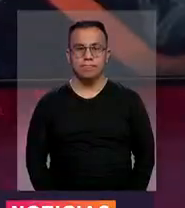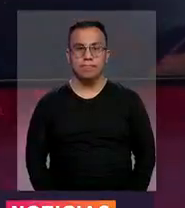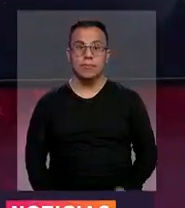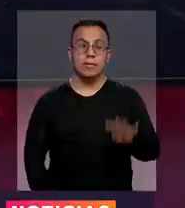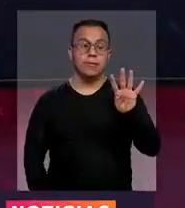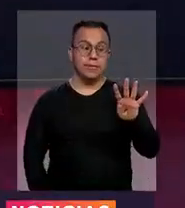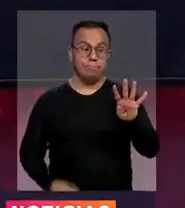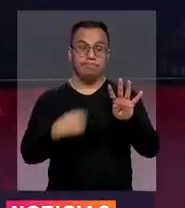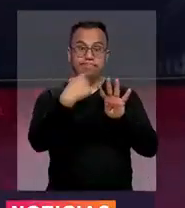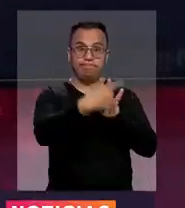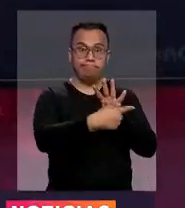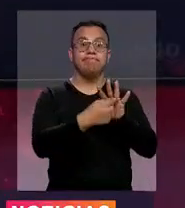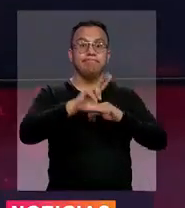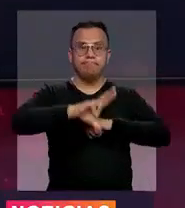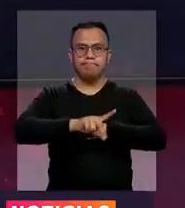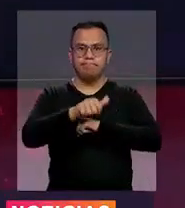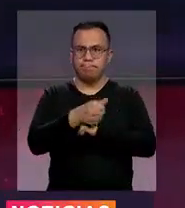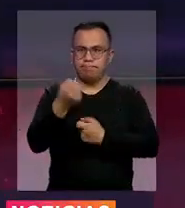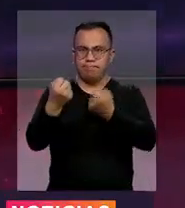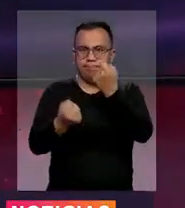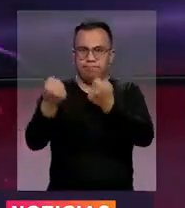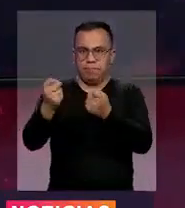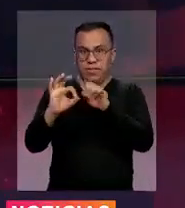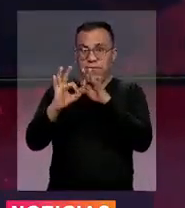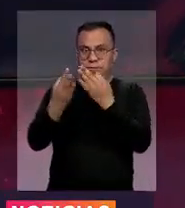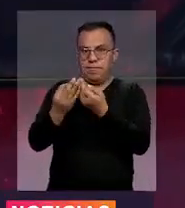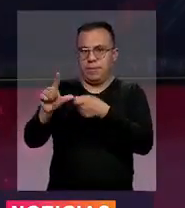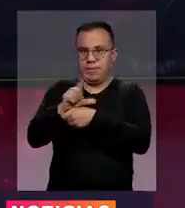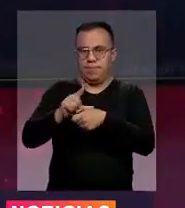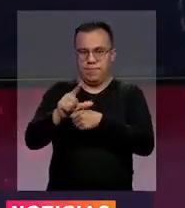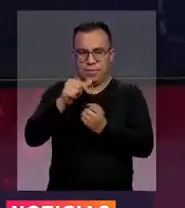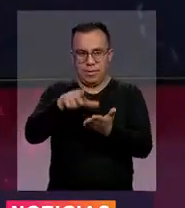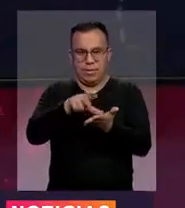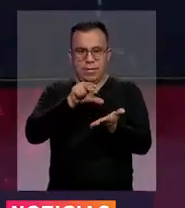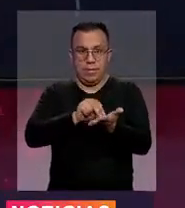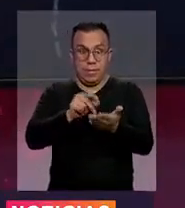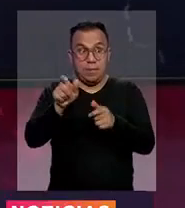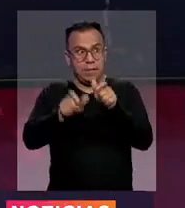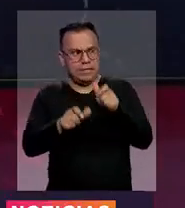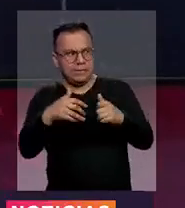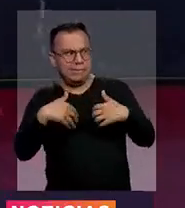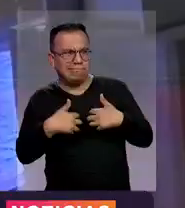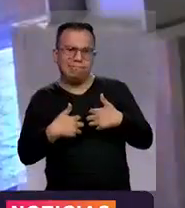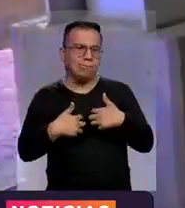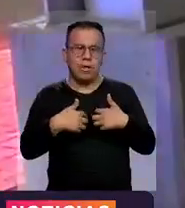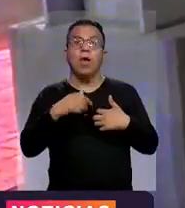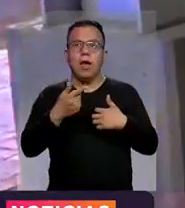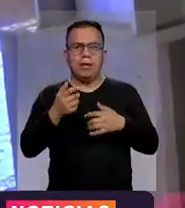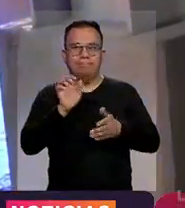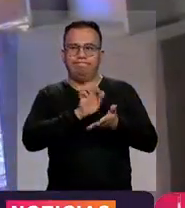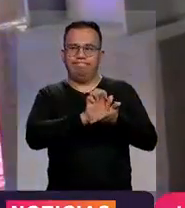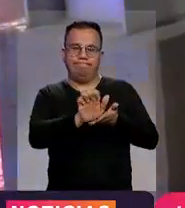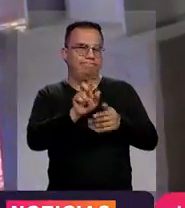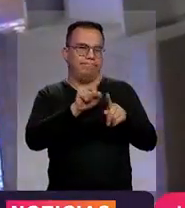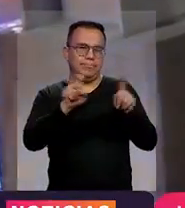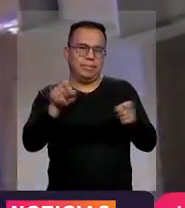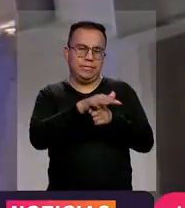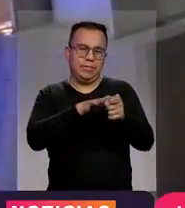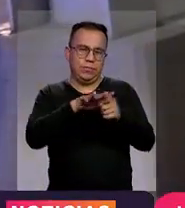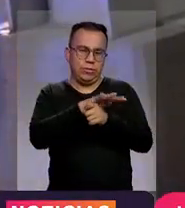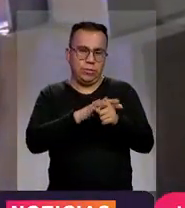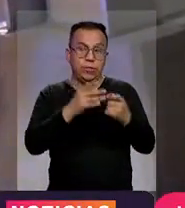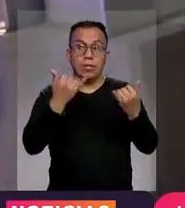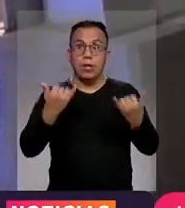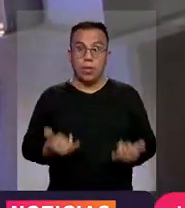Cuatro ladrones intentaron robarle el vehículo a una familia en la localidad Puente Aranda. Las víctimas, junto a la comunidad, impidieron que cometieran este